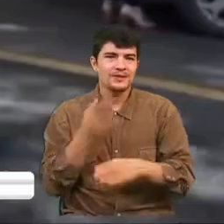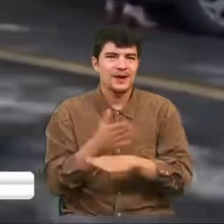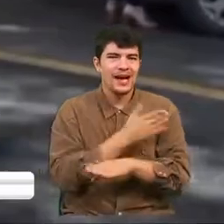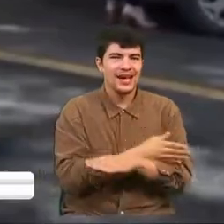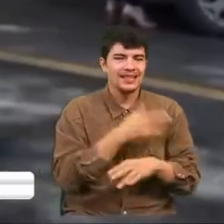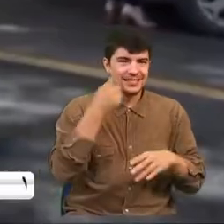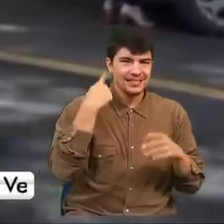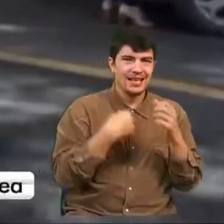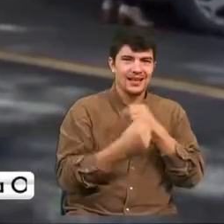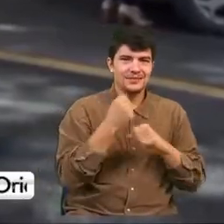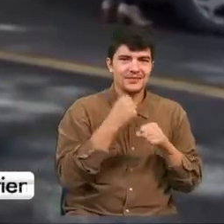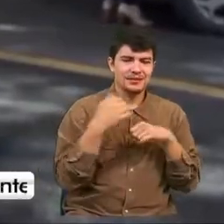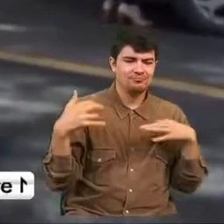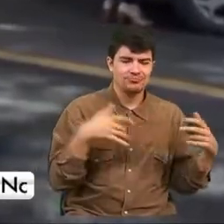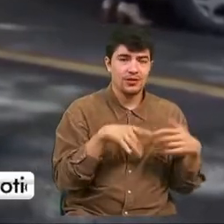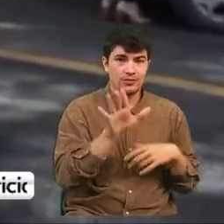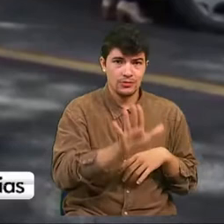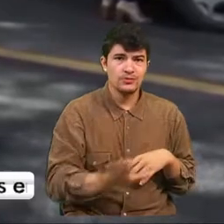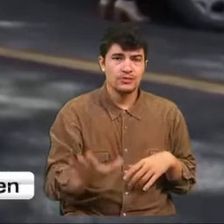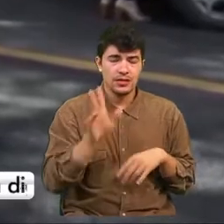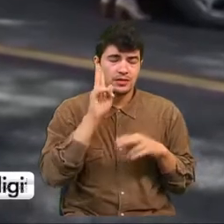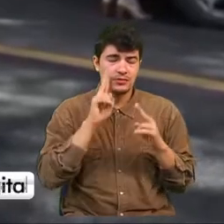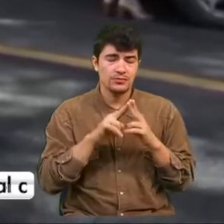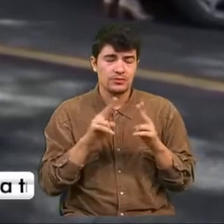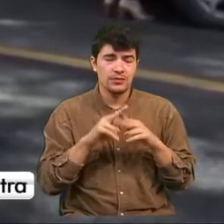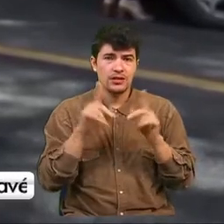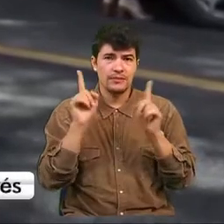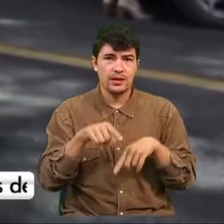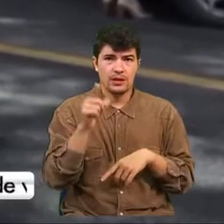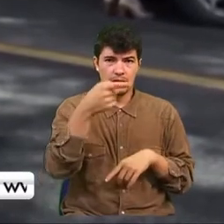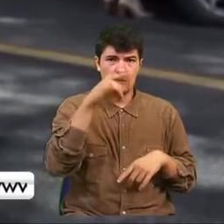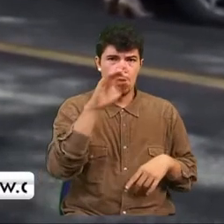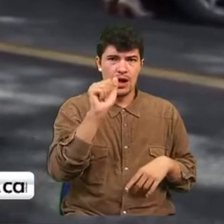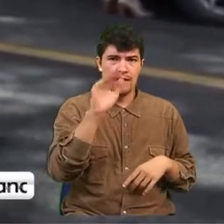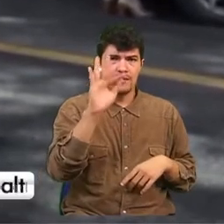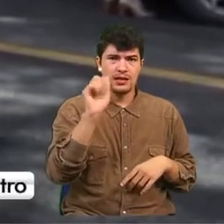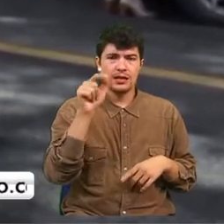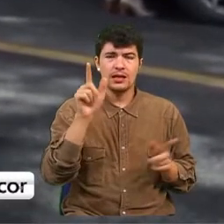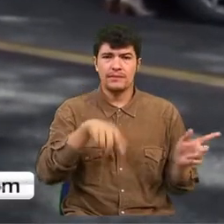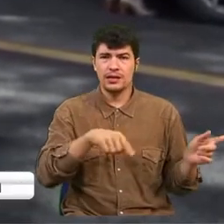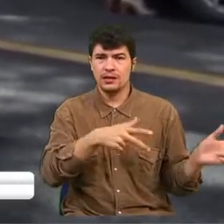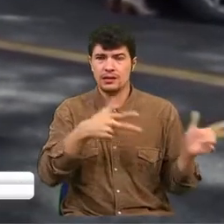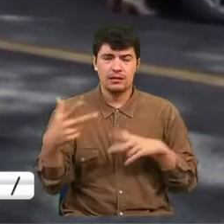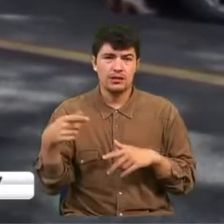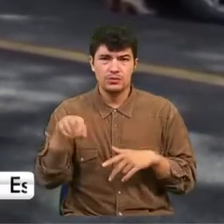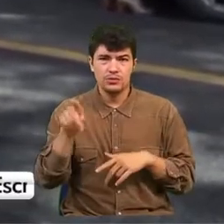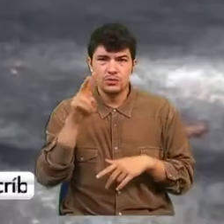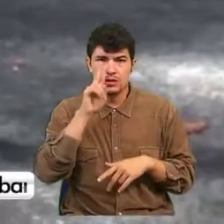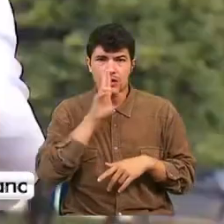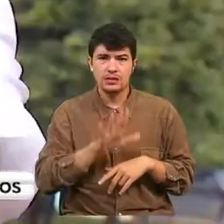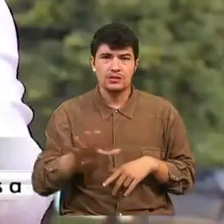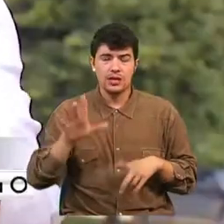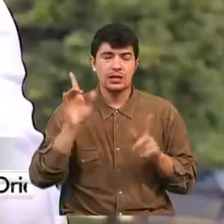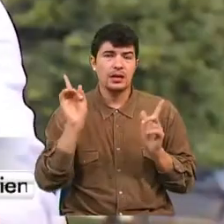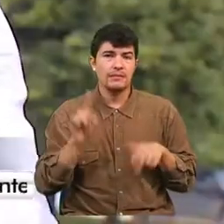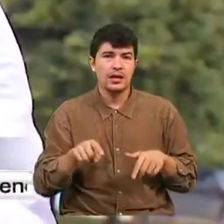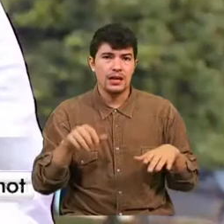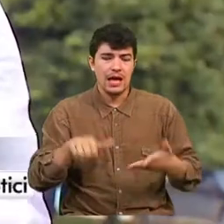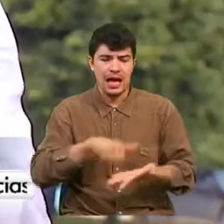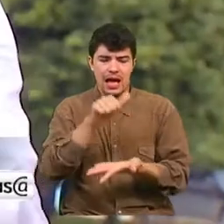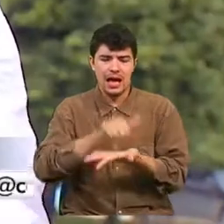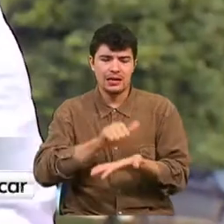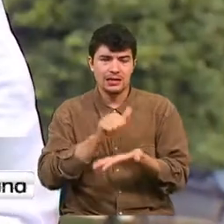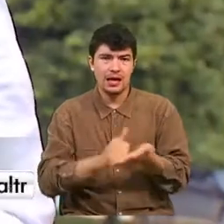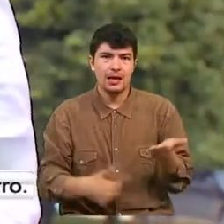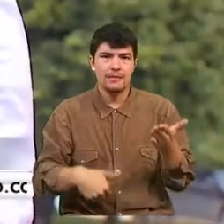de Vélez del año pasado. Ustedes vieron cómo también no solamente fue Guabatá a Puente Nacional, sino también el acta de inicio